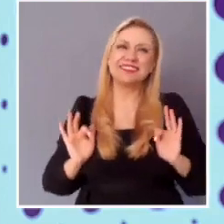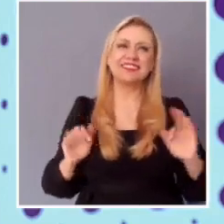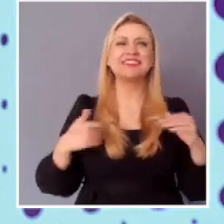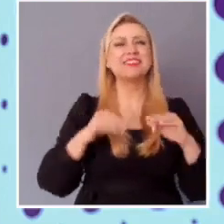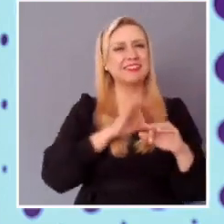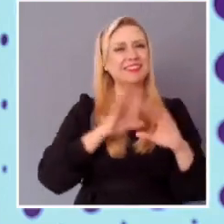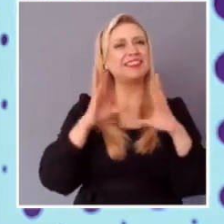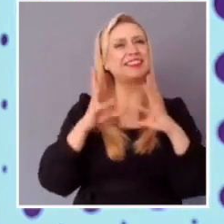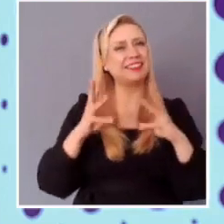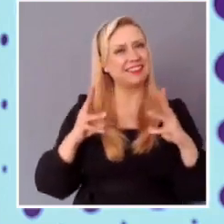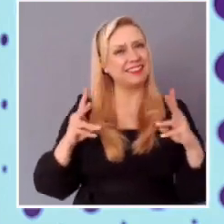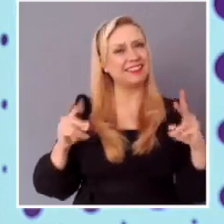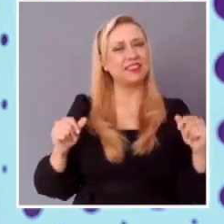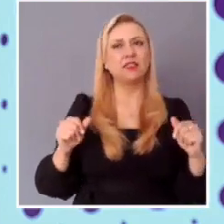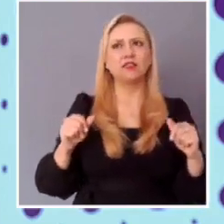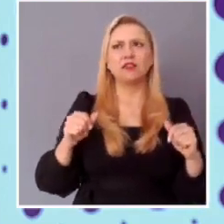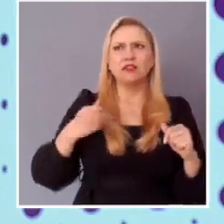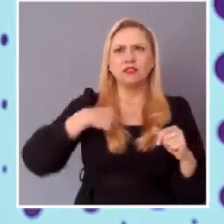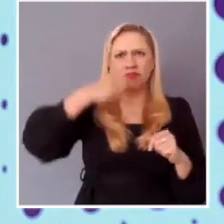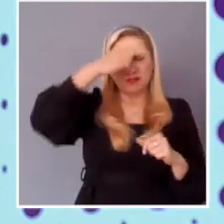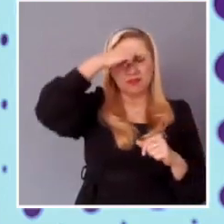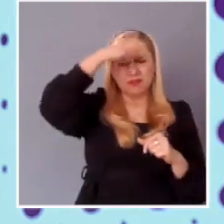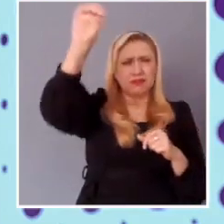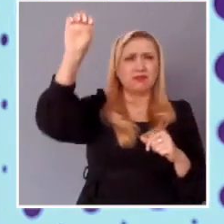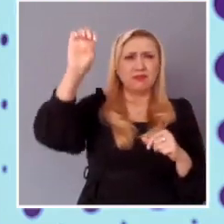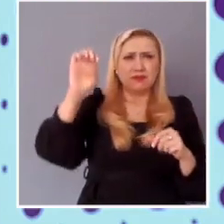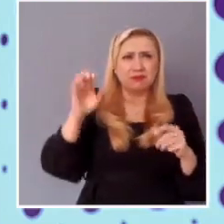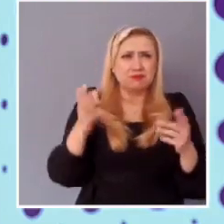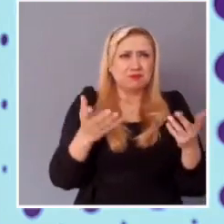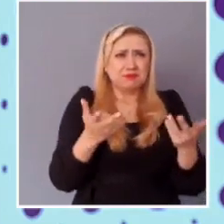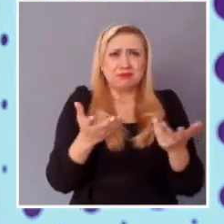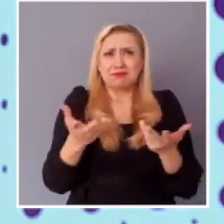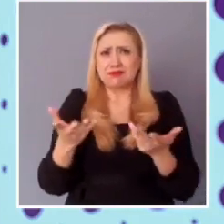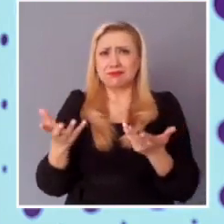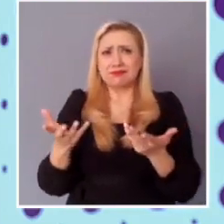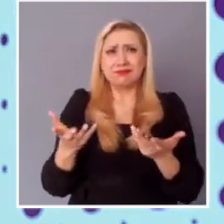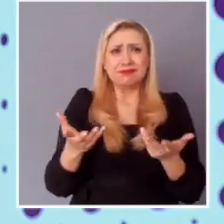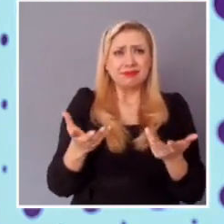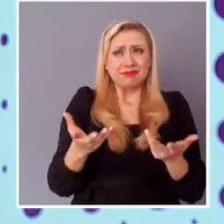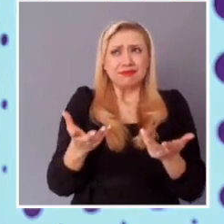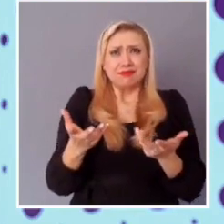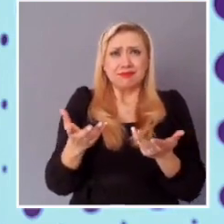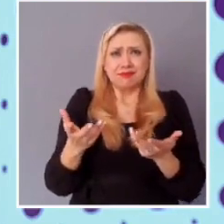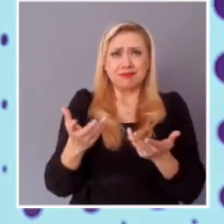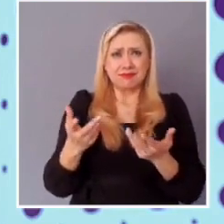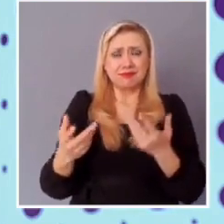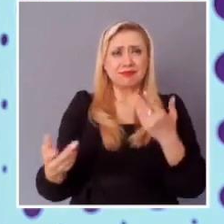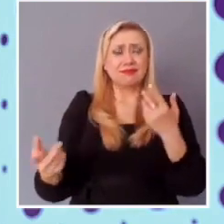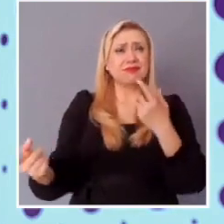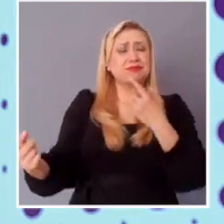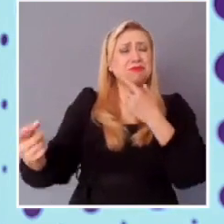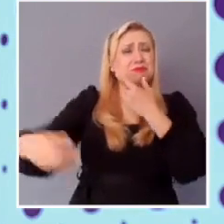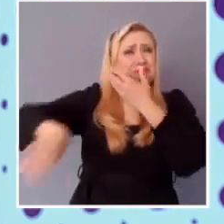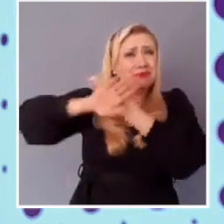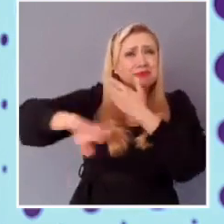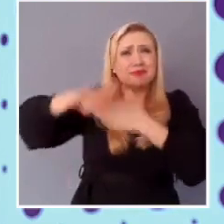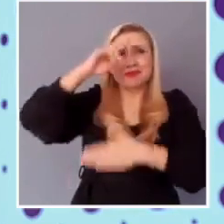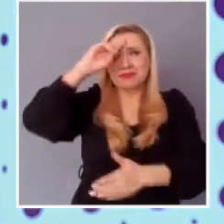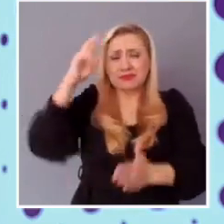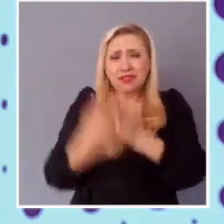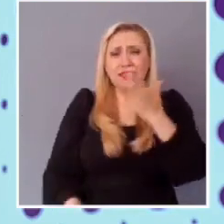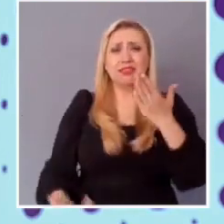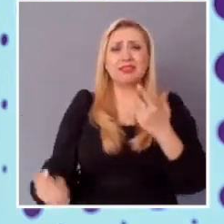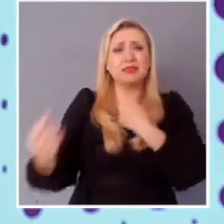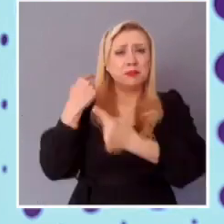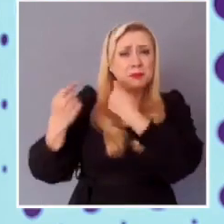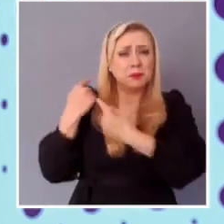distinto a lo que es un modelo asilar, donde, como ya comentaban, pues muchas veces hay prácticas que incluso son violentas, ¿no? O sea, son violentas y